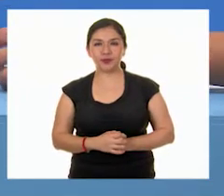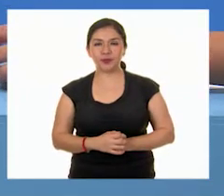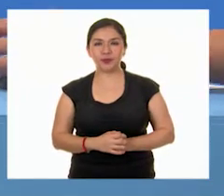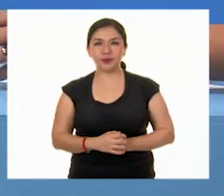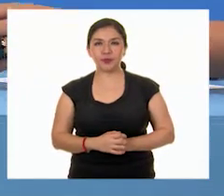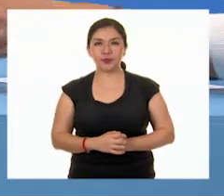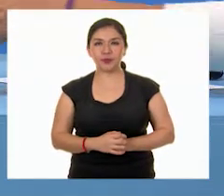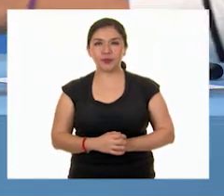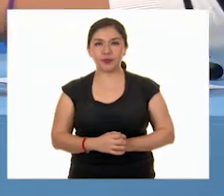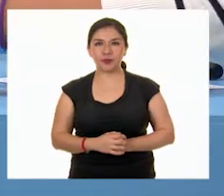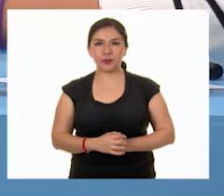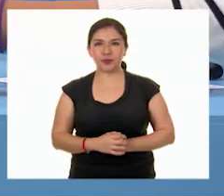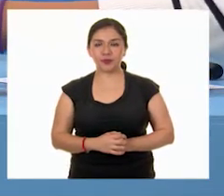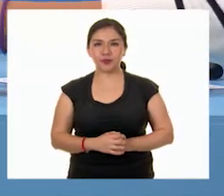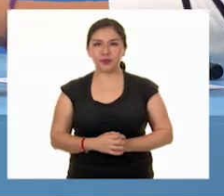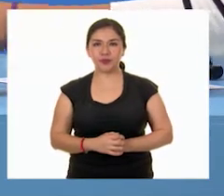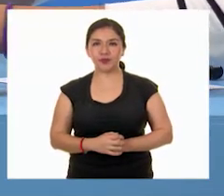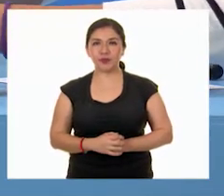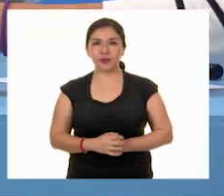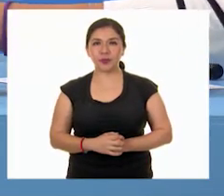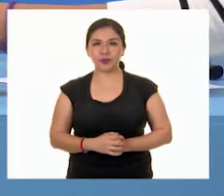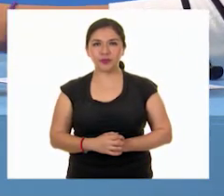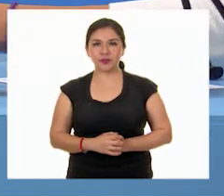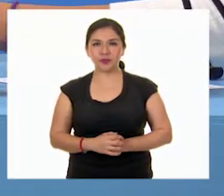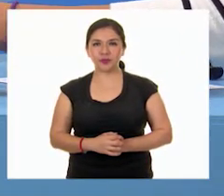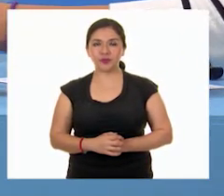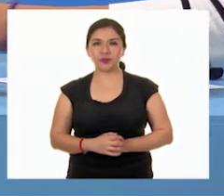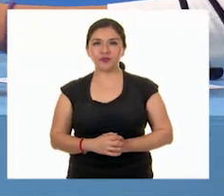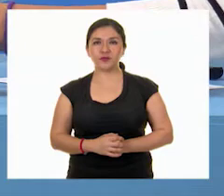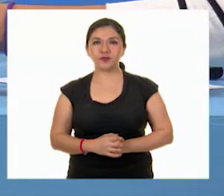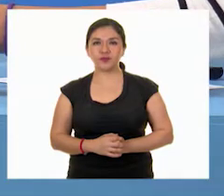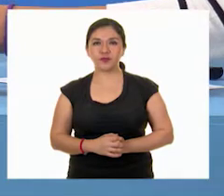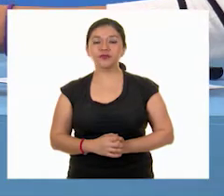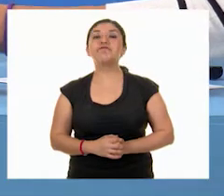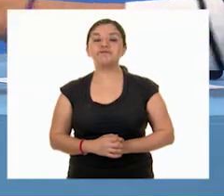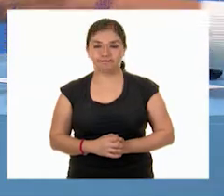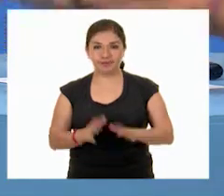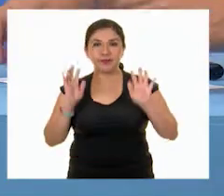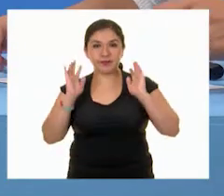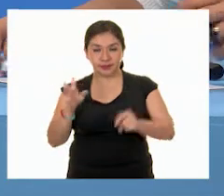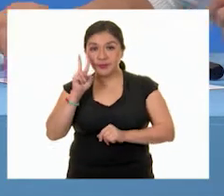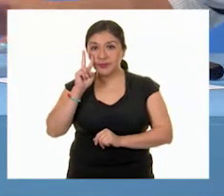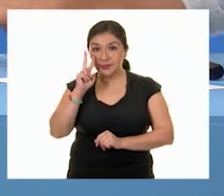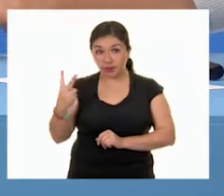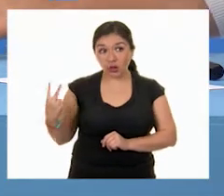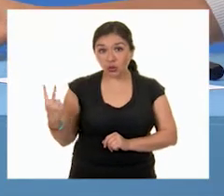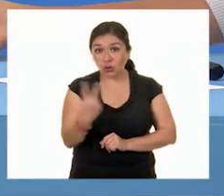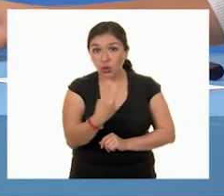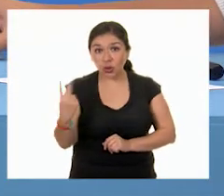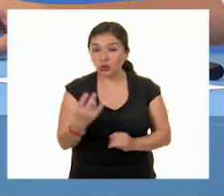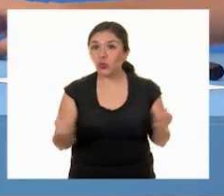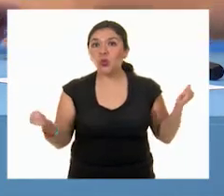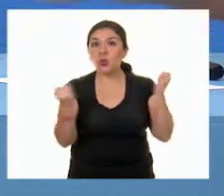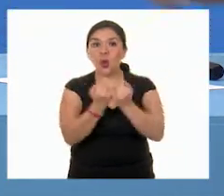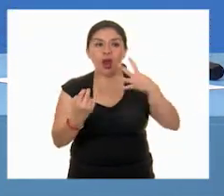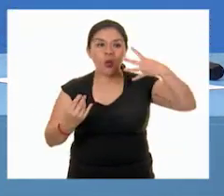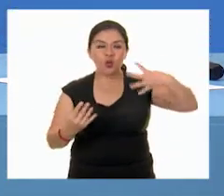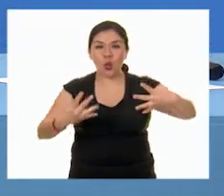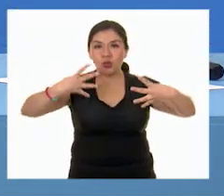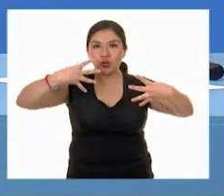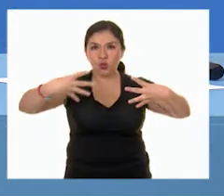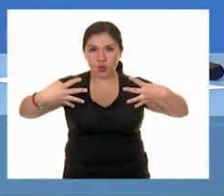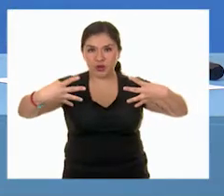este lado. Y aquí. Listo. Ahora sí, los dos prismas tienen 4 de